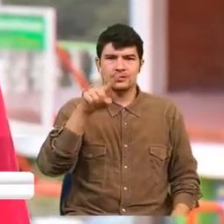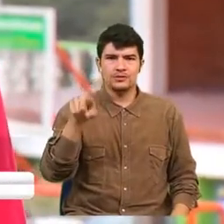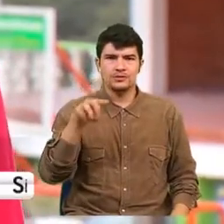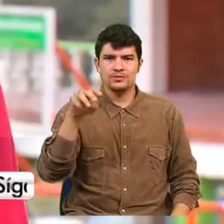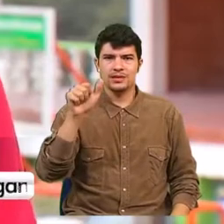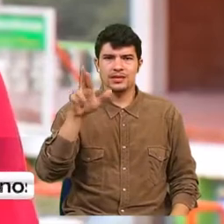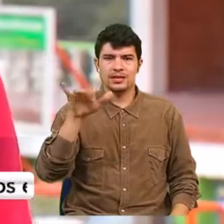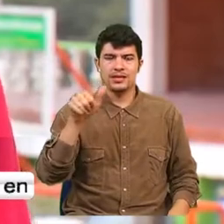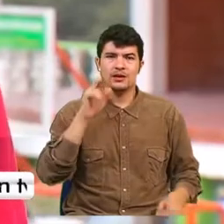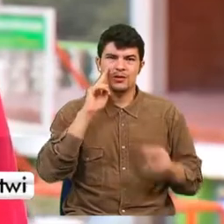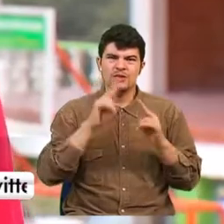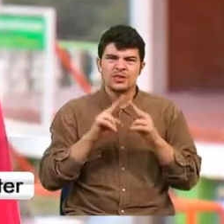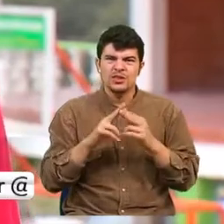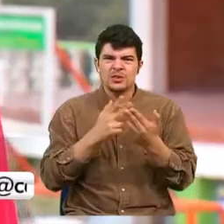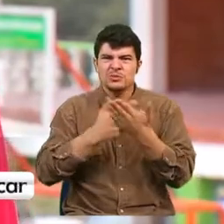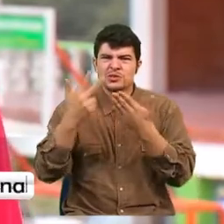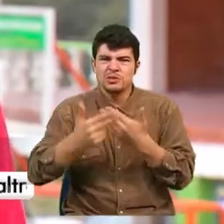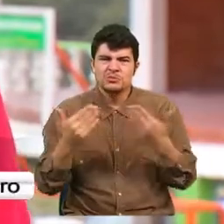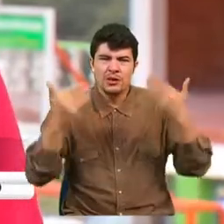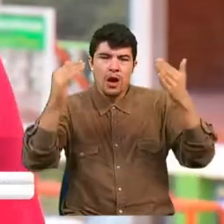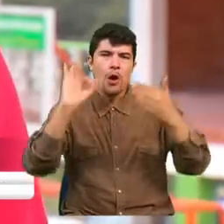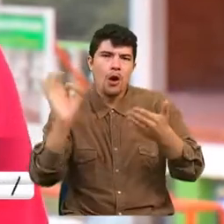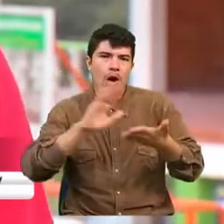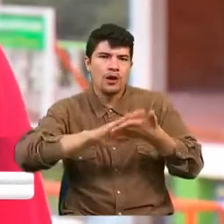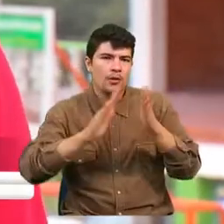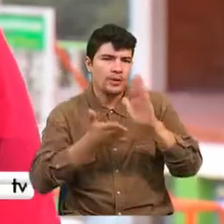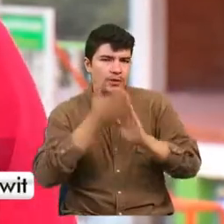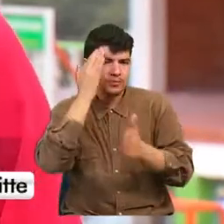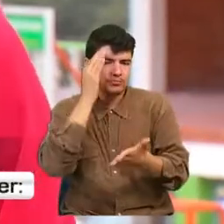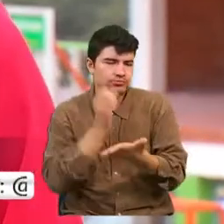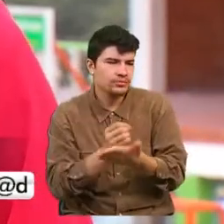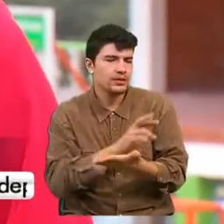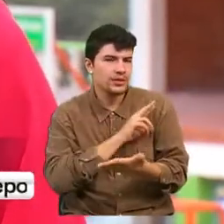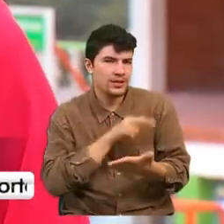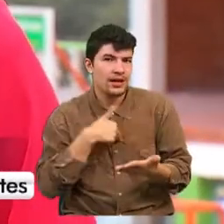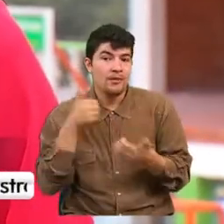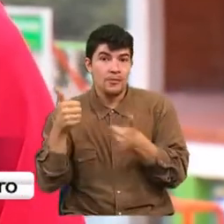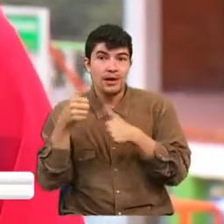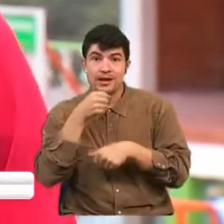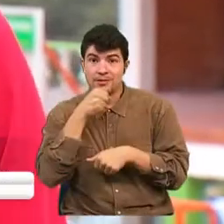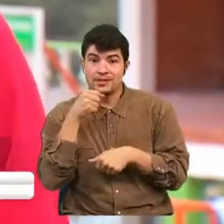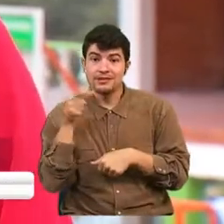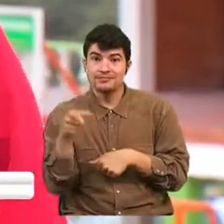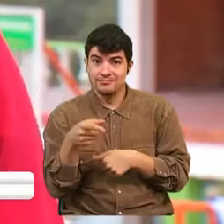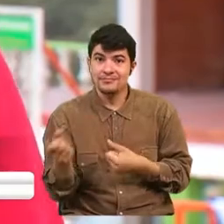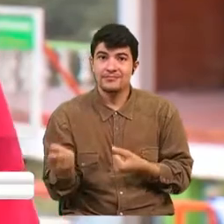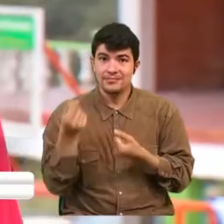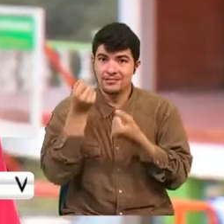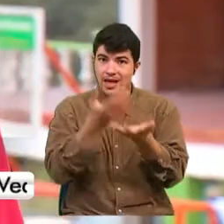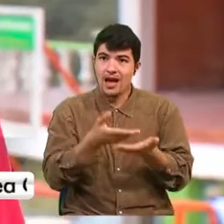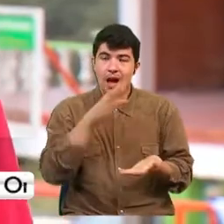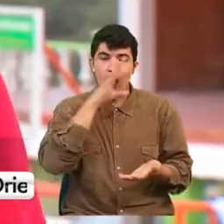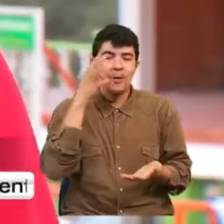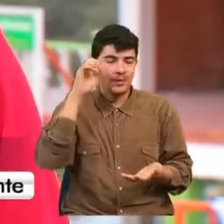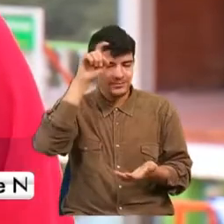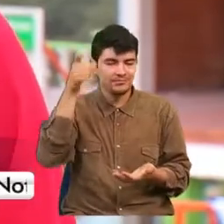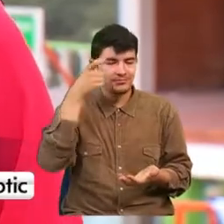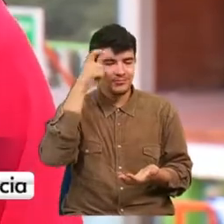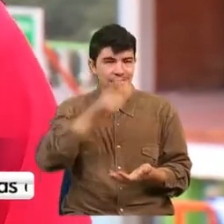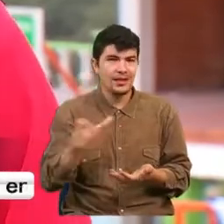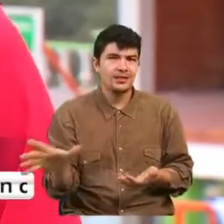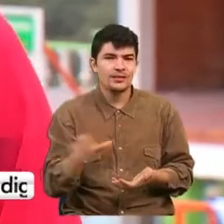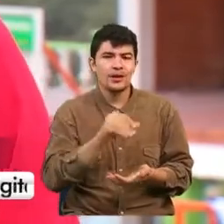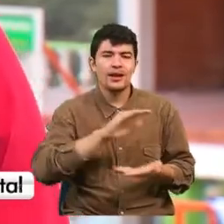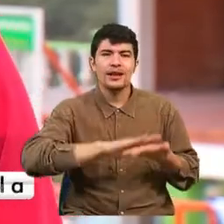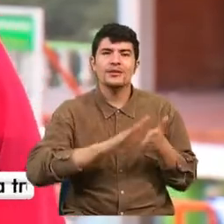proyectos productivos, lo que tiene por decir la comunidad y esas buenas noticias que trae la administración departamental para toda esta gente que hace